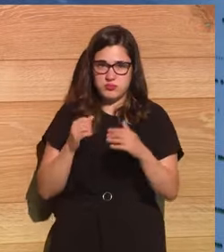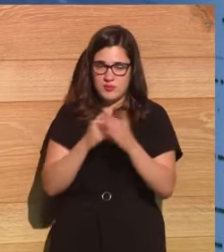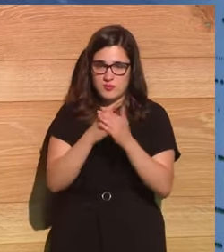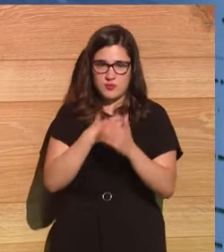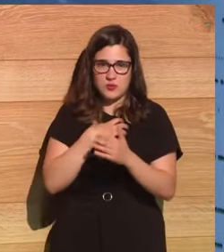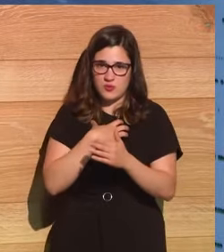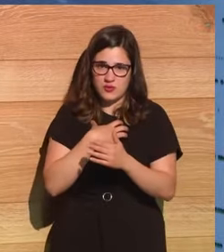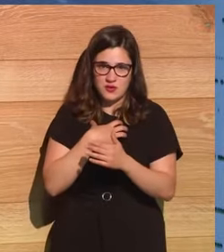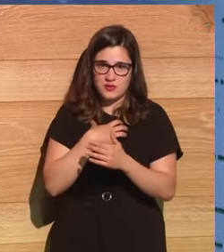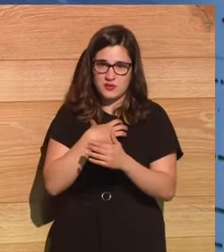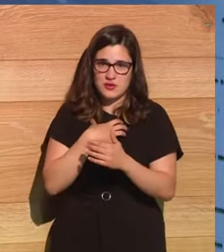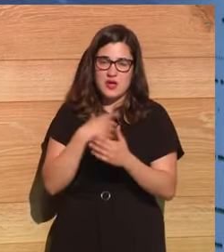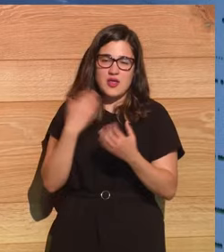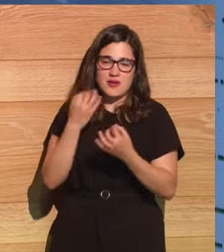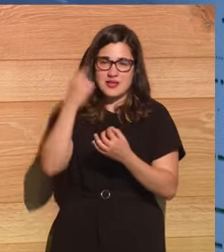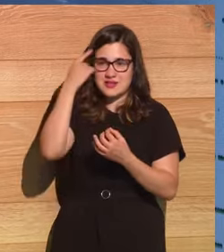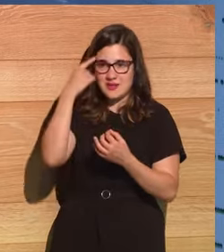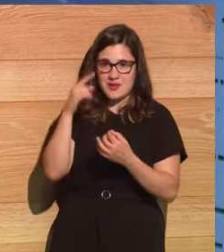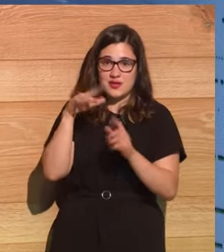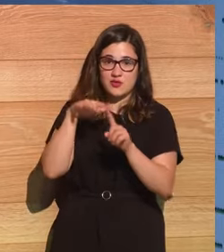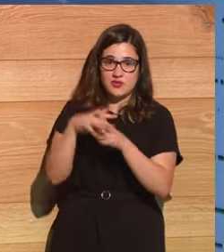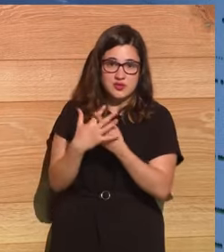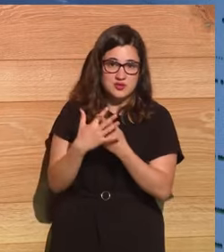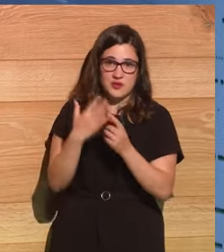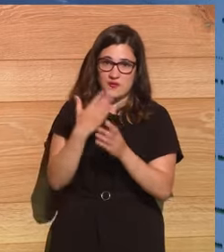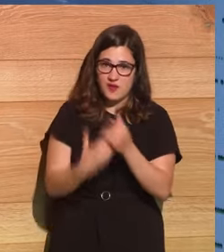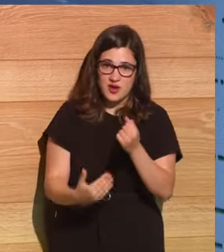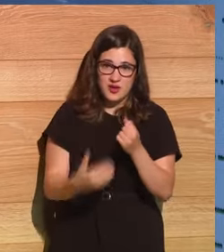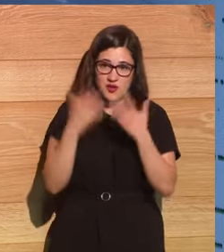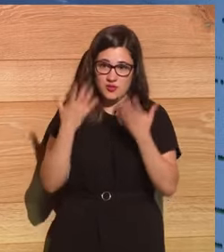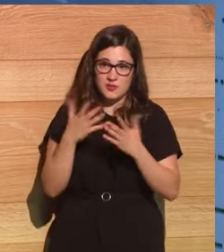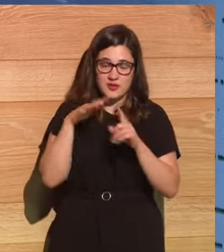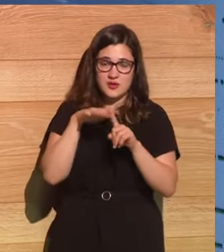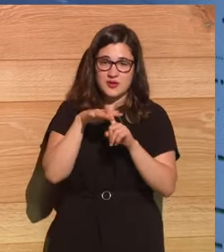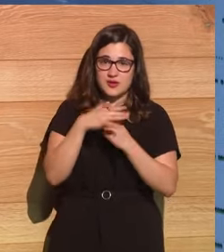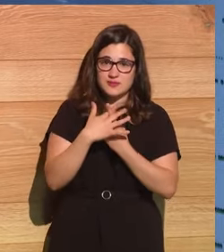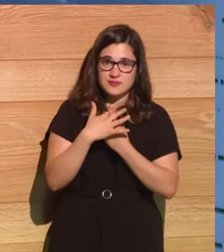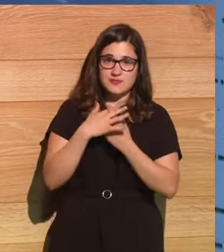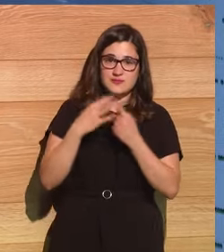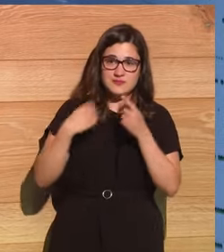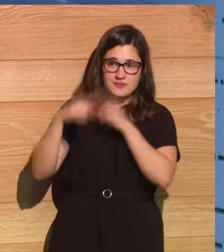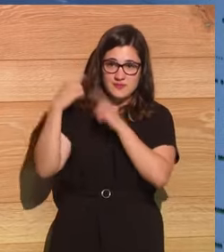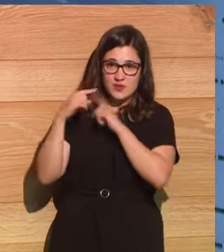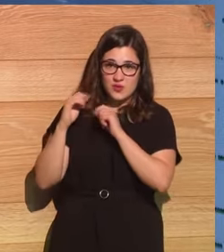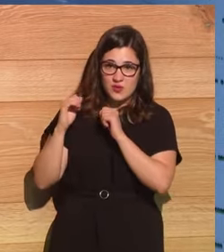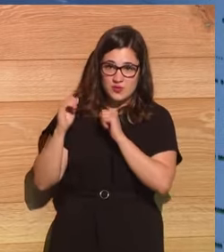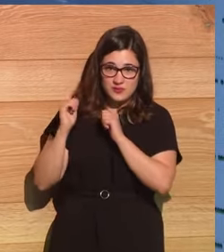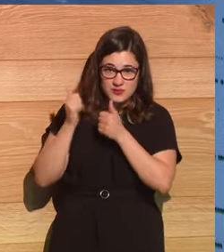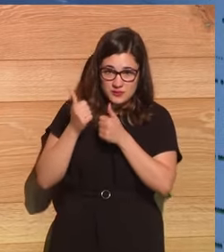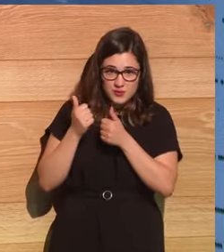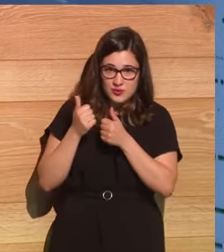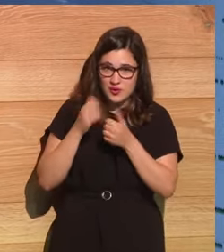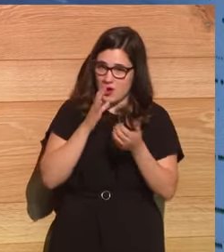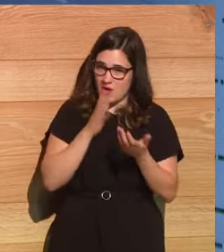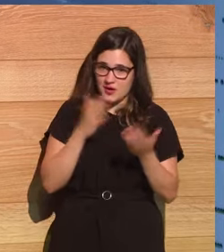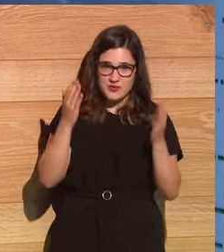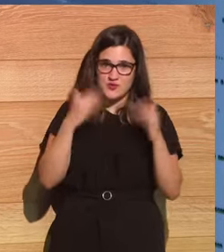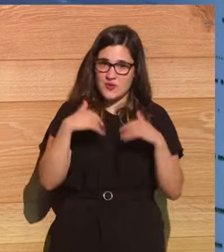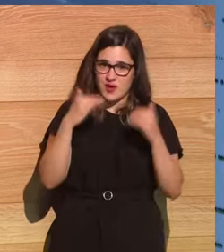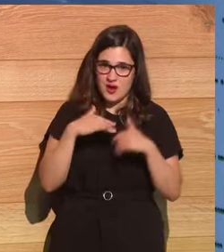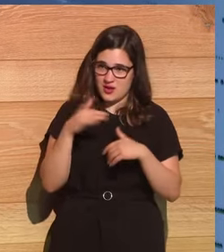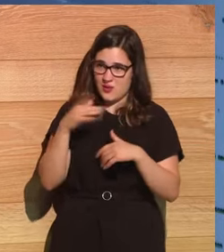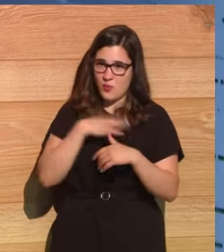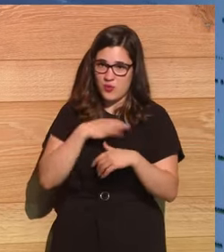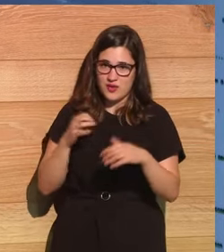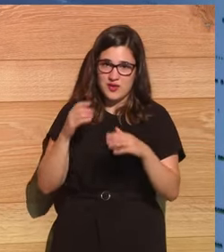de que ha fallado el contexto, o no tenemos a día de hoy el contexto en el que se originó y donde realmente podía poner el despliegue de todo